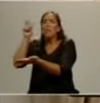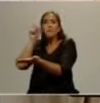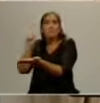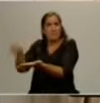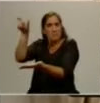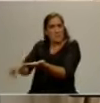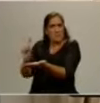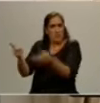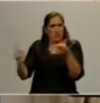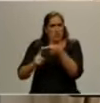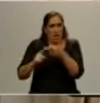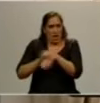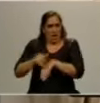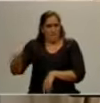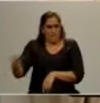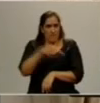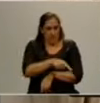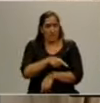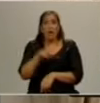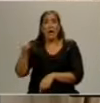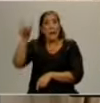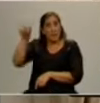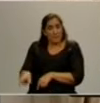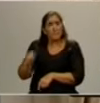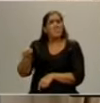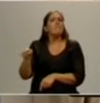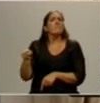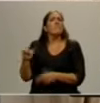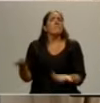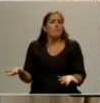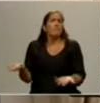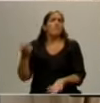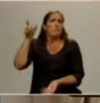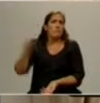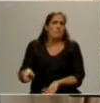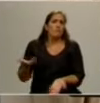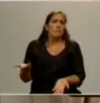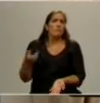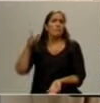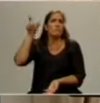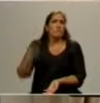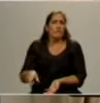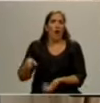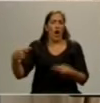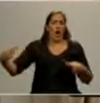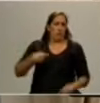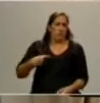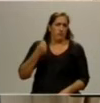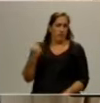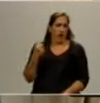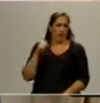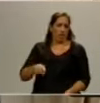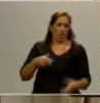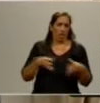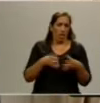Esta persona, además, es, podemos decir, un feroz opositor al gobierno. Todo el mundo